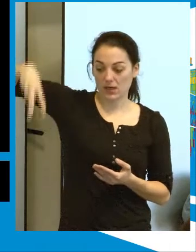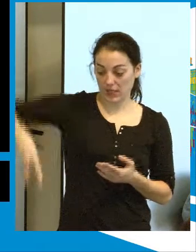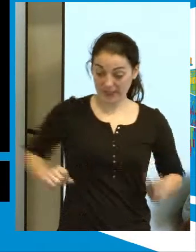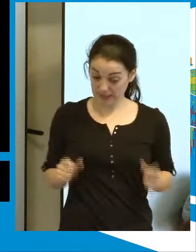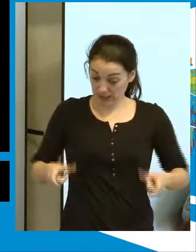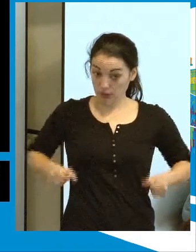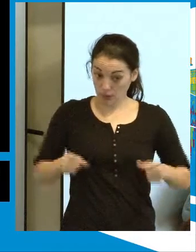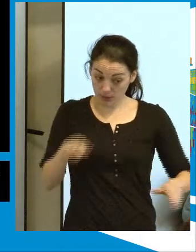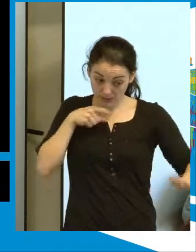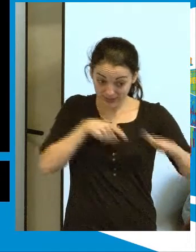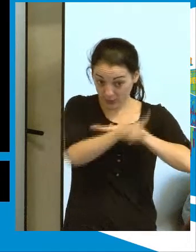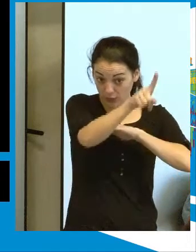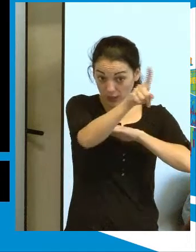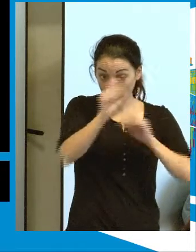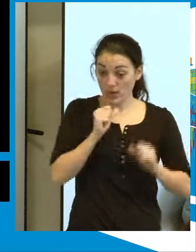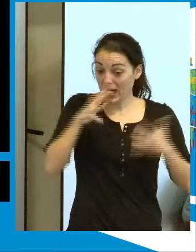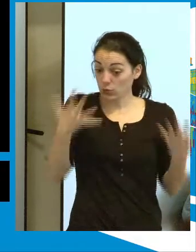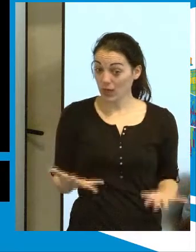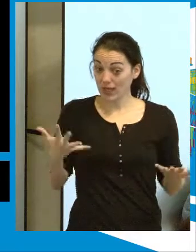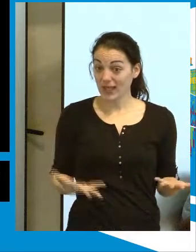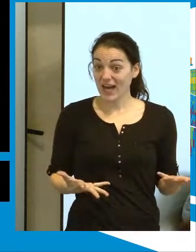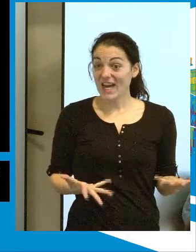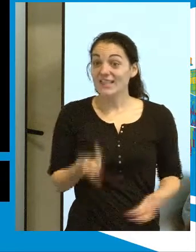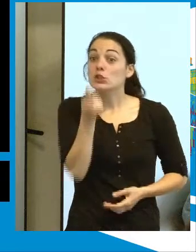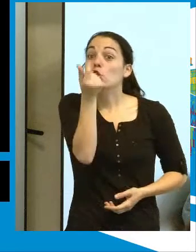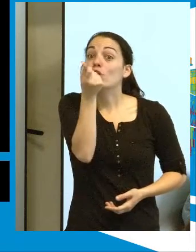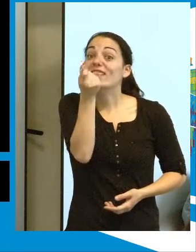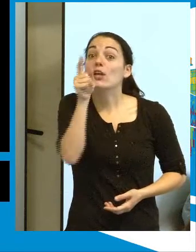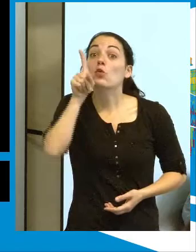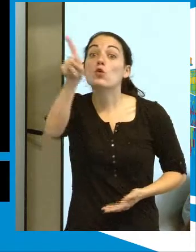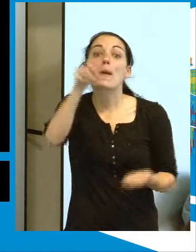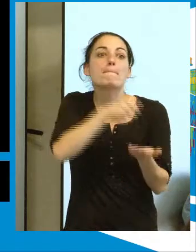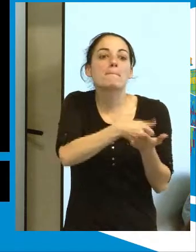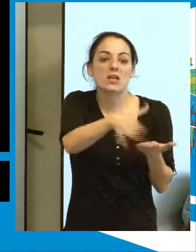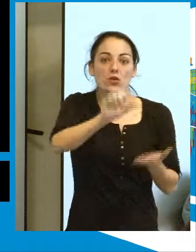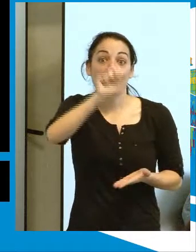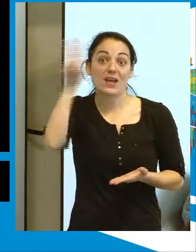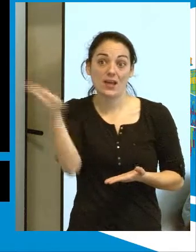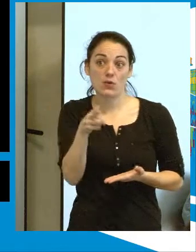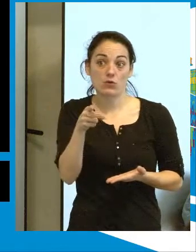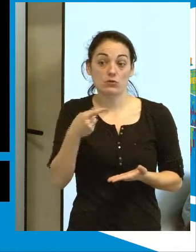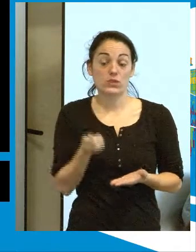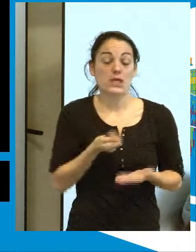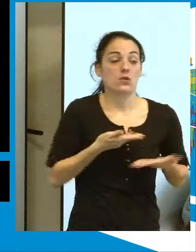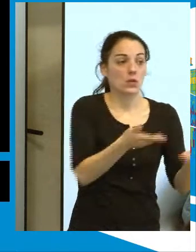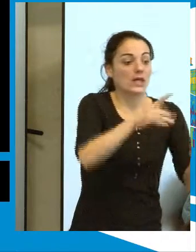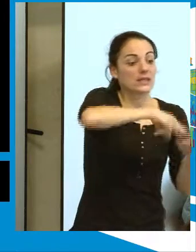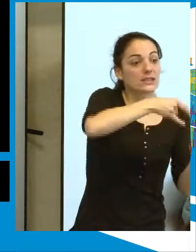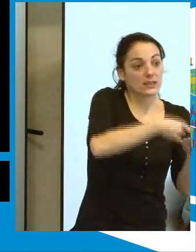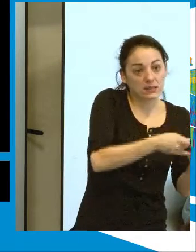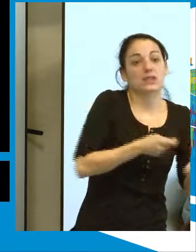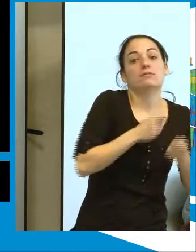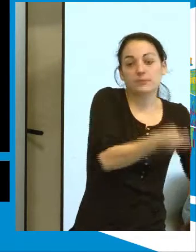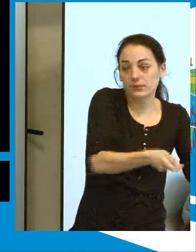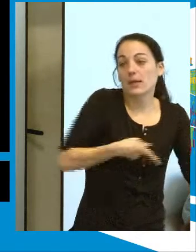se la han actualizado hace poco tiempo, pues está valorada casi en 1 millón de euros, ¿no? Por tanto, tecnología existe, ayudas técnicas existen, pero luego el coste